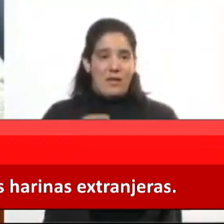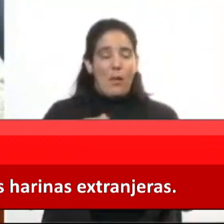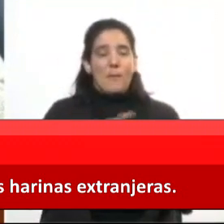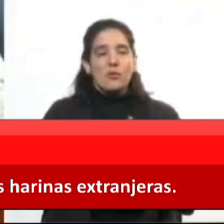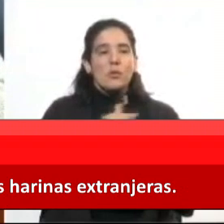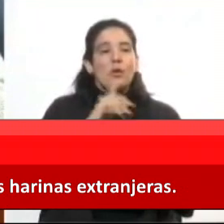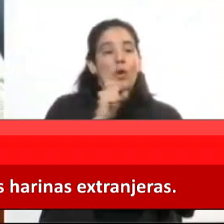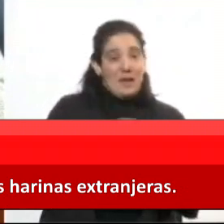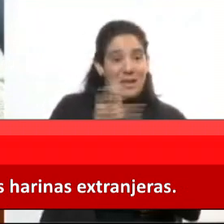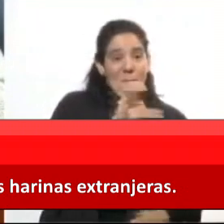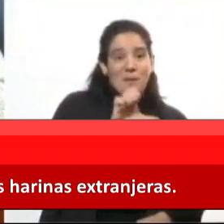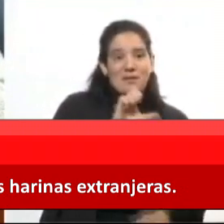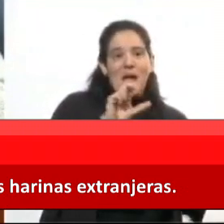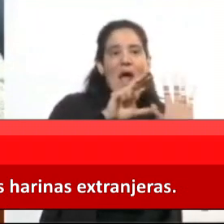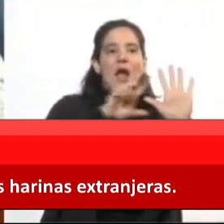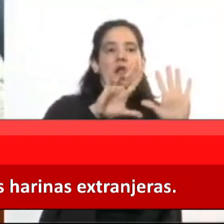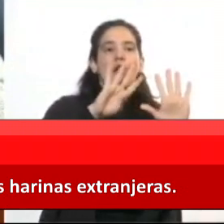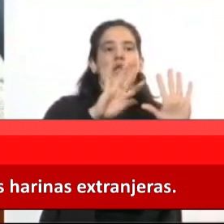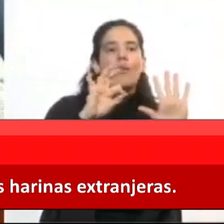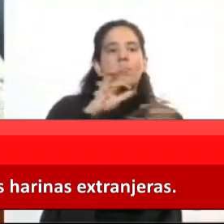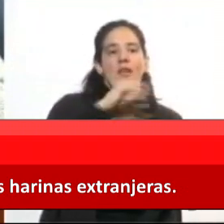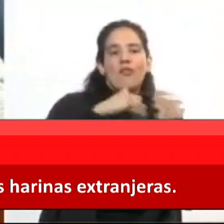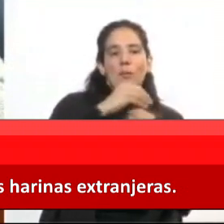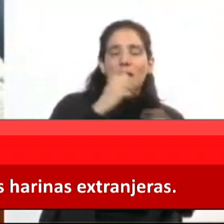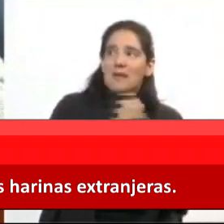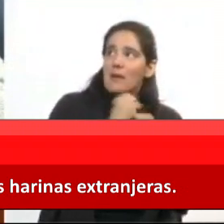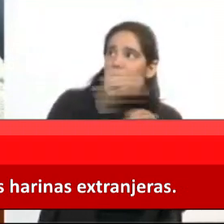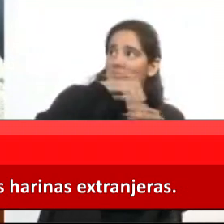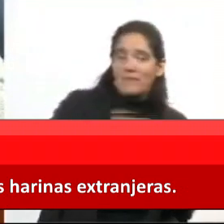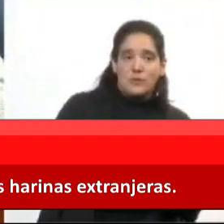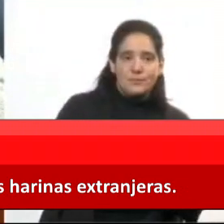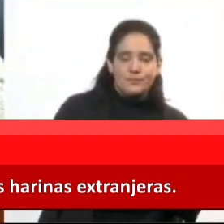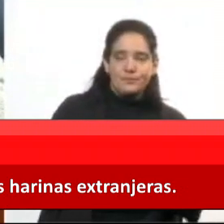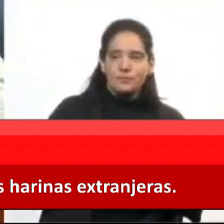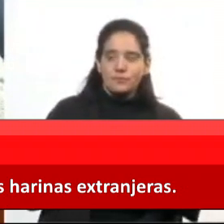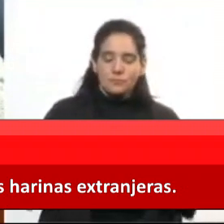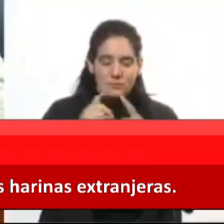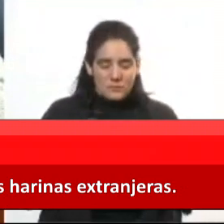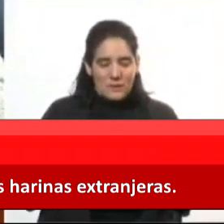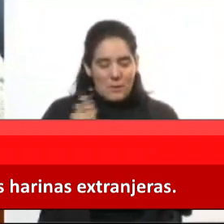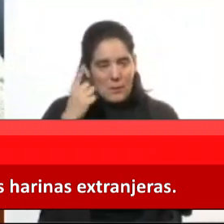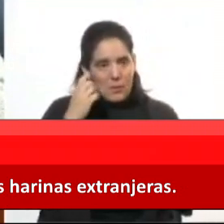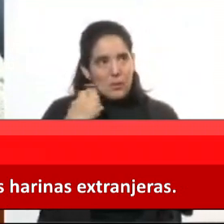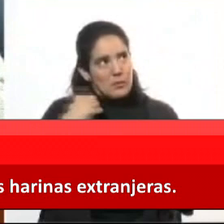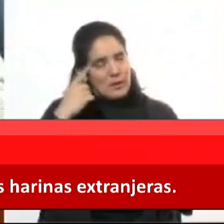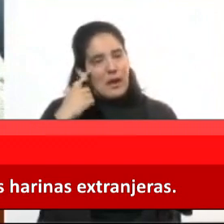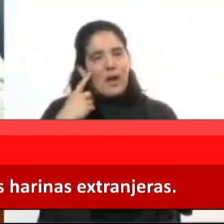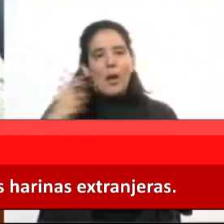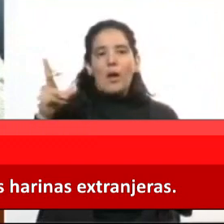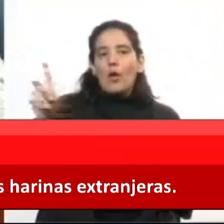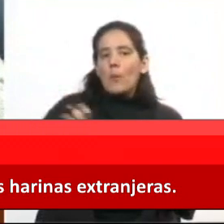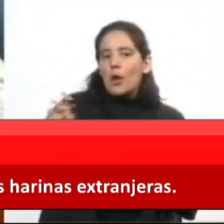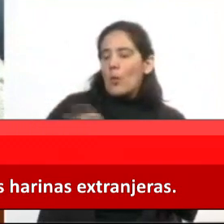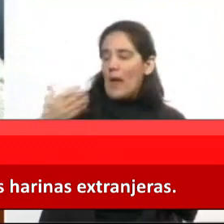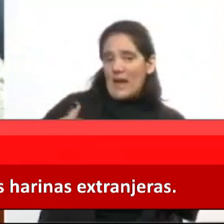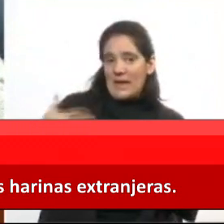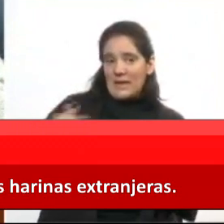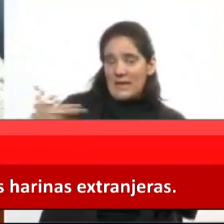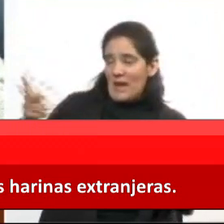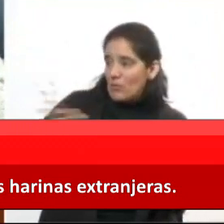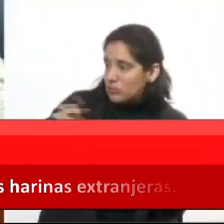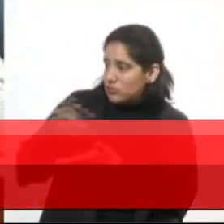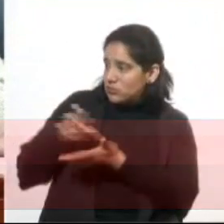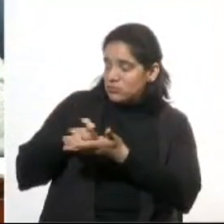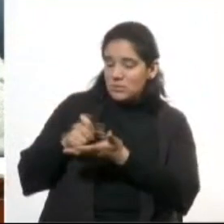familias. Incluso la situación va más allá de los trabajadores molineros. Si entran este tipo de productos sin pagar arancel, también lo sufrirán